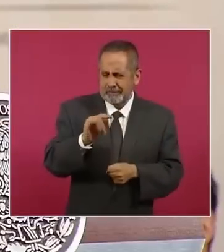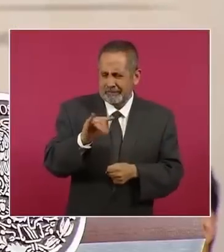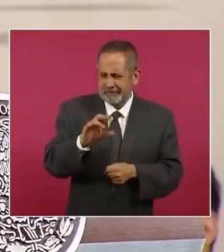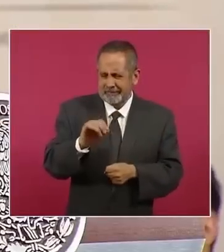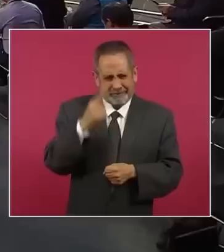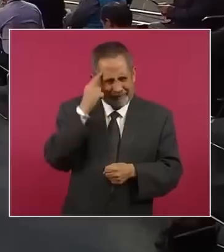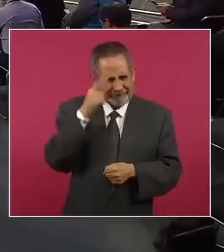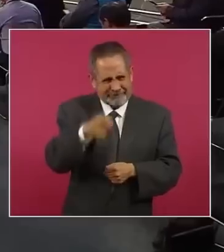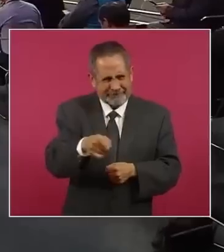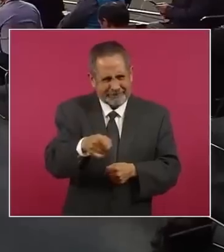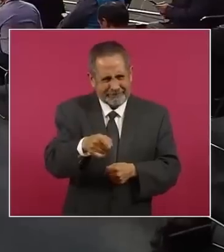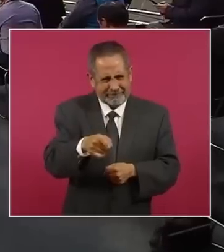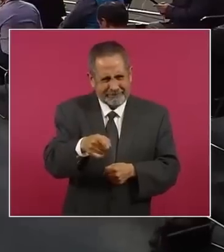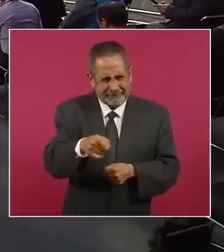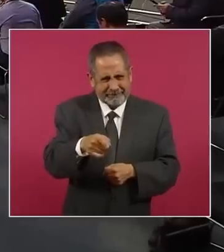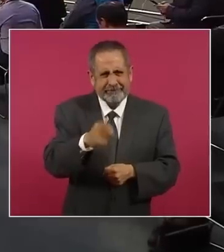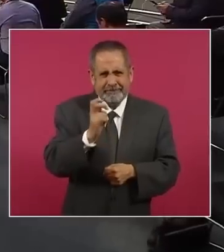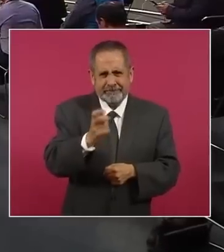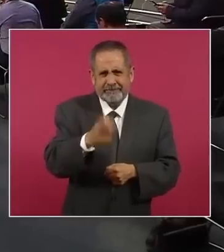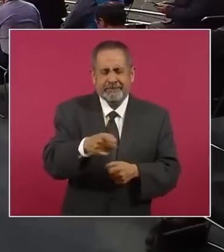¿eh? Sí,